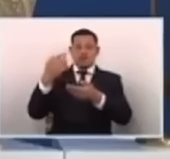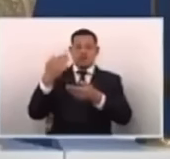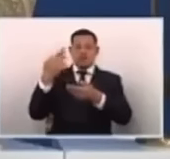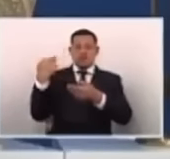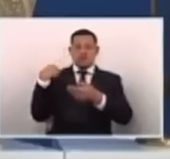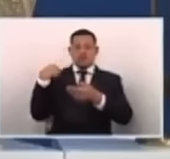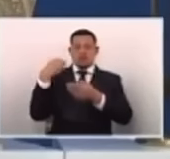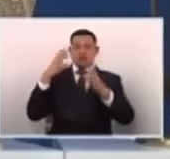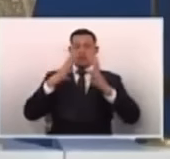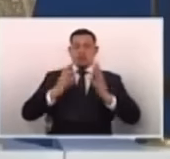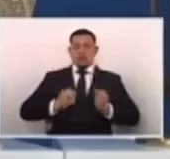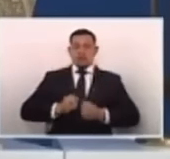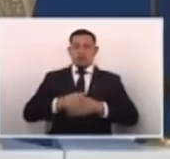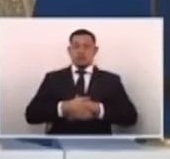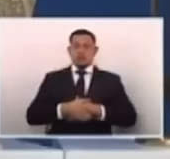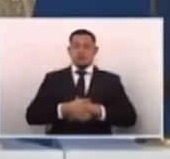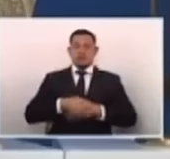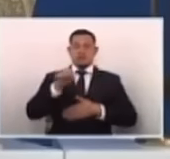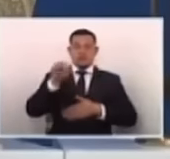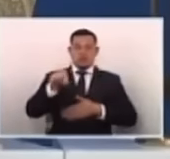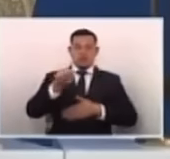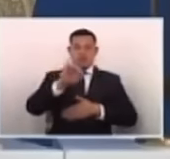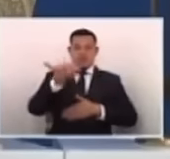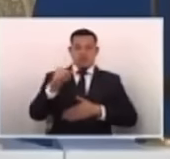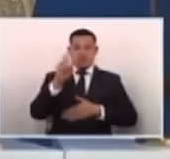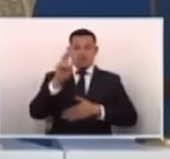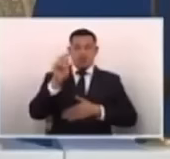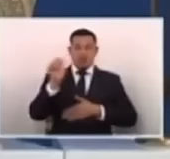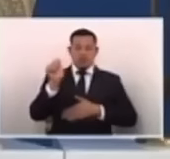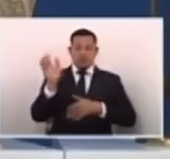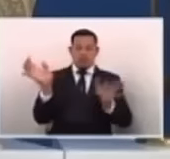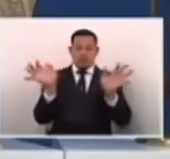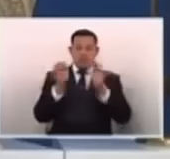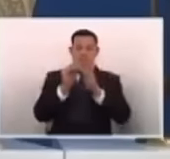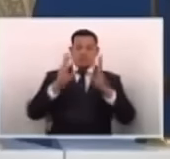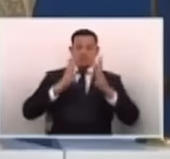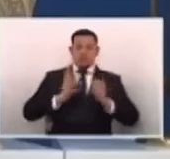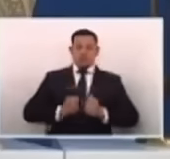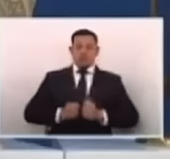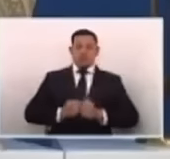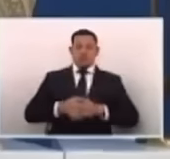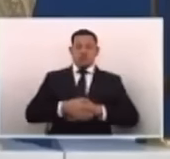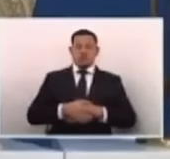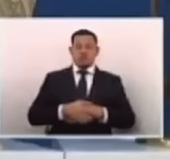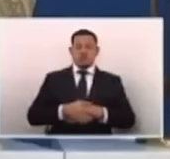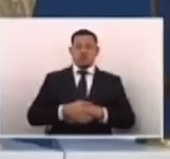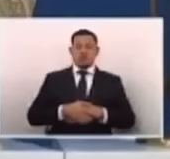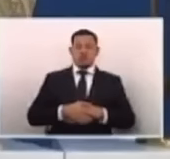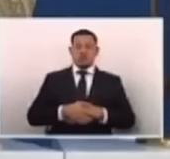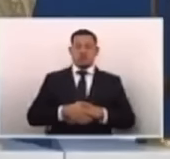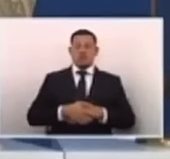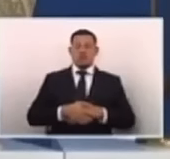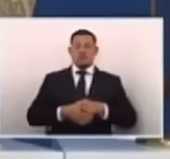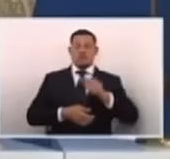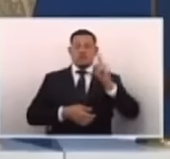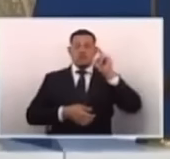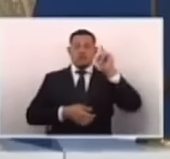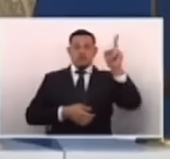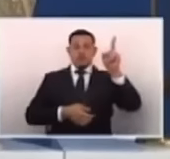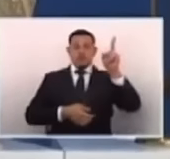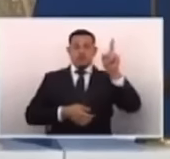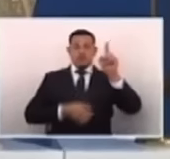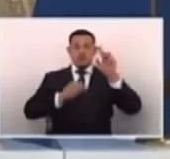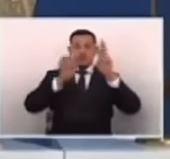Revolucionaria de Gobierno. Esa Junta Revolucionaria de Gobierno, por allá